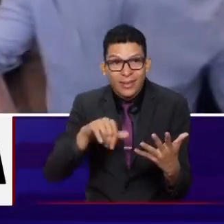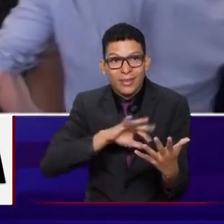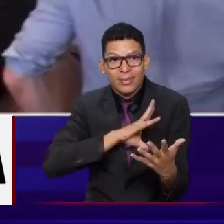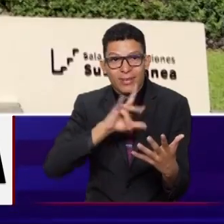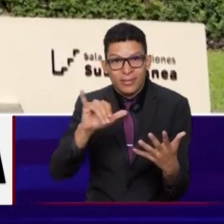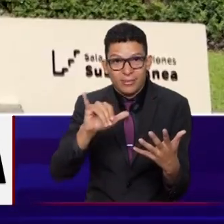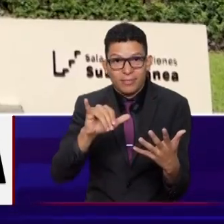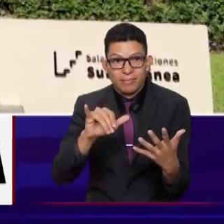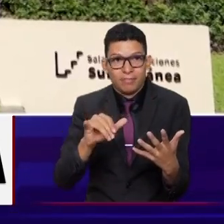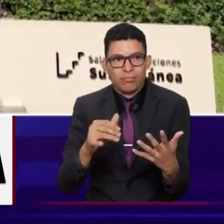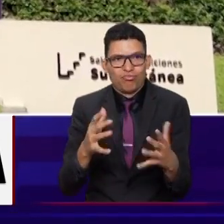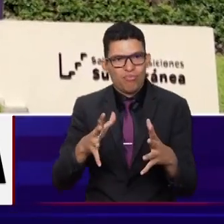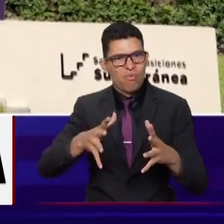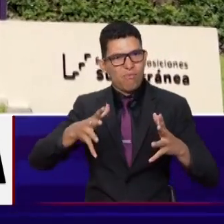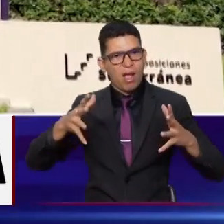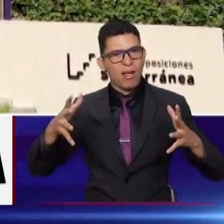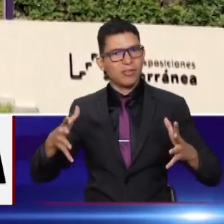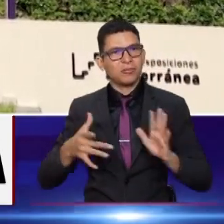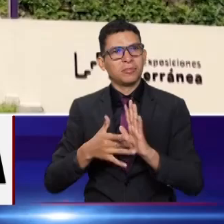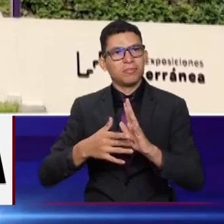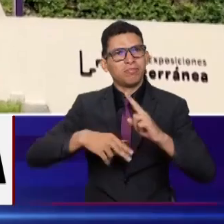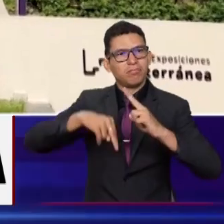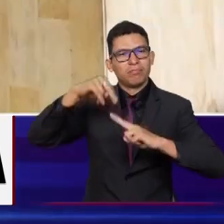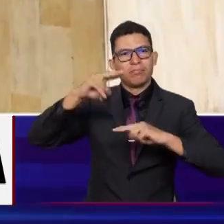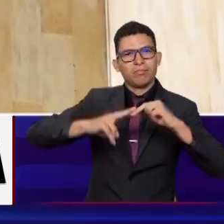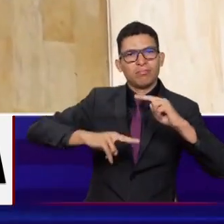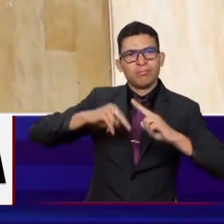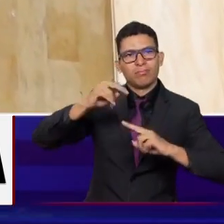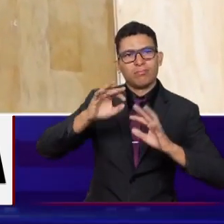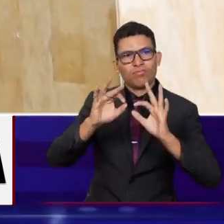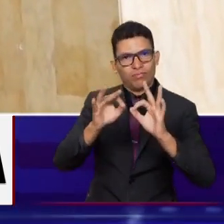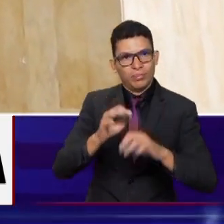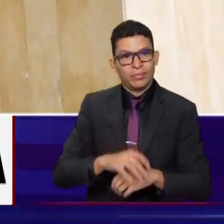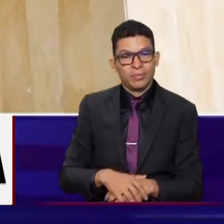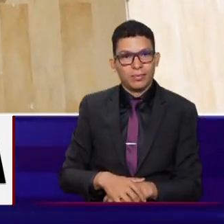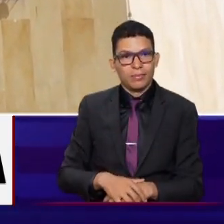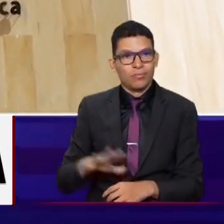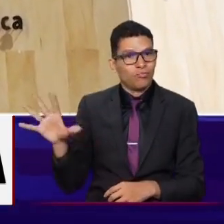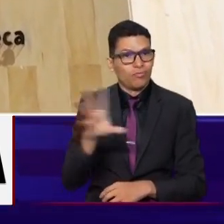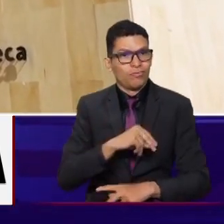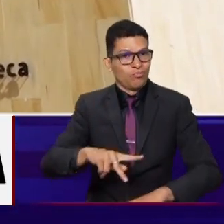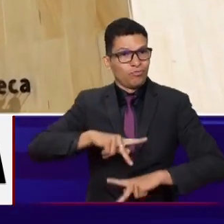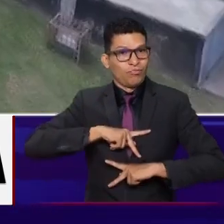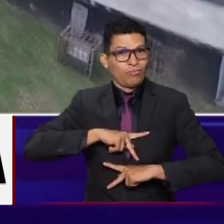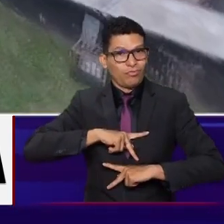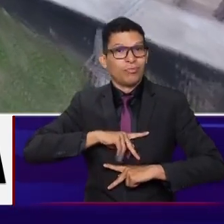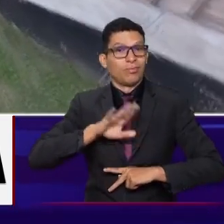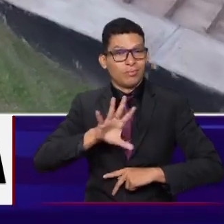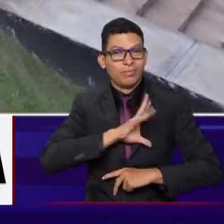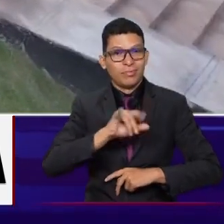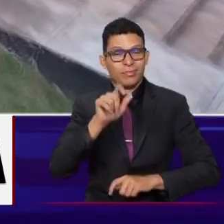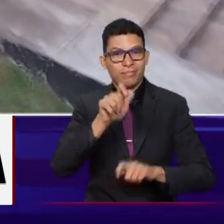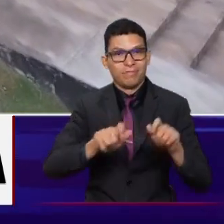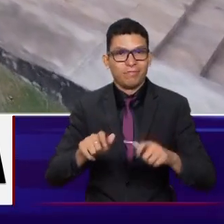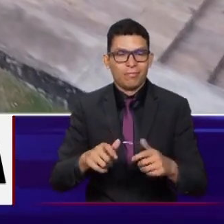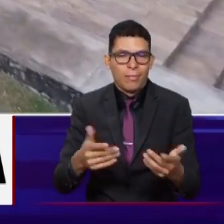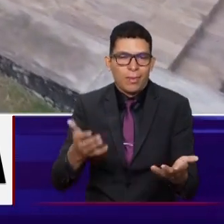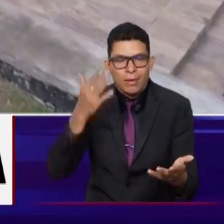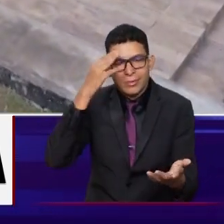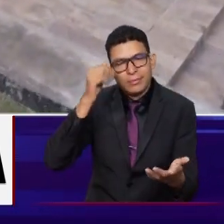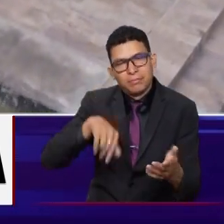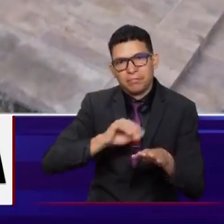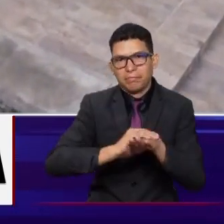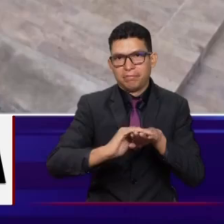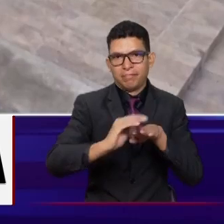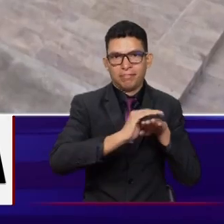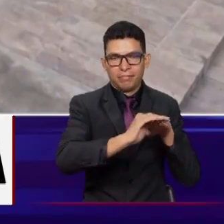Cali, así con su magnitud, con sus edificaciones. Es de todos. es de todos los caleños. Entonces, por supuesto, la